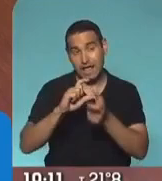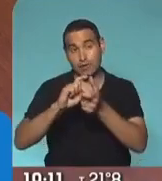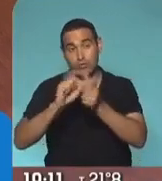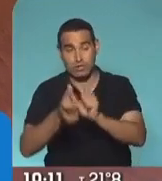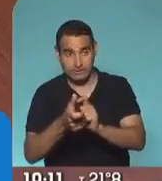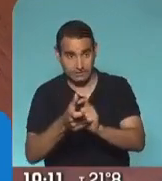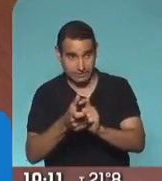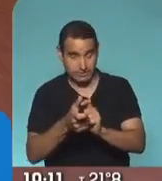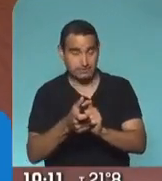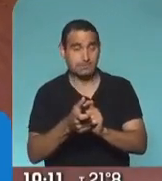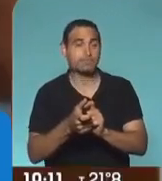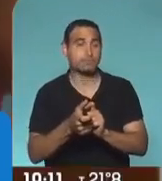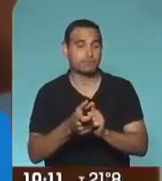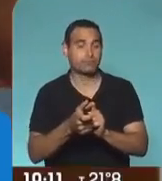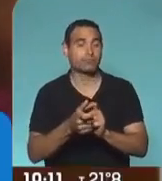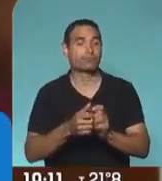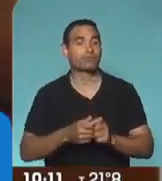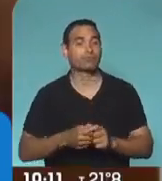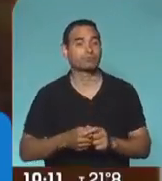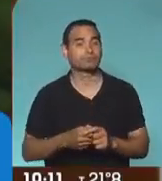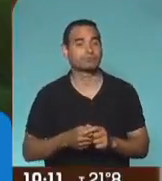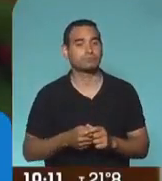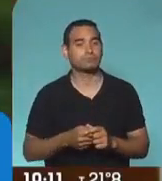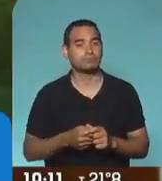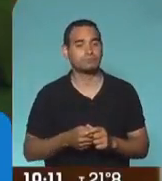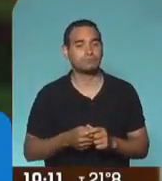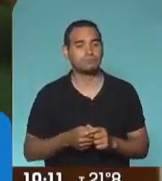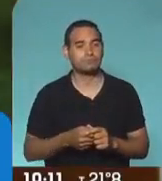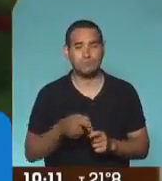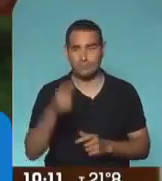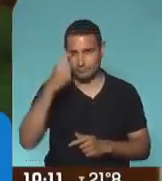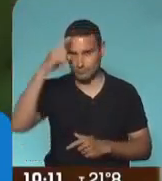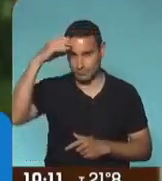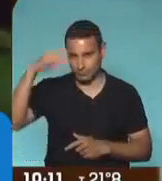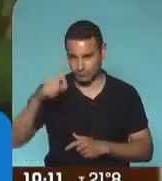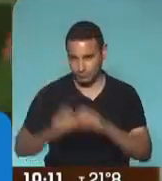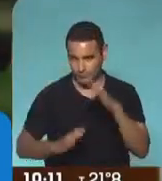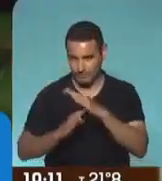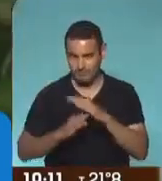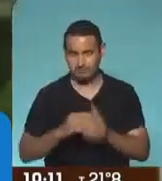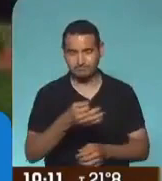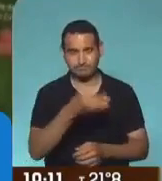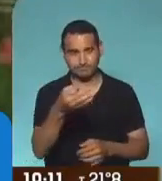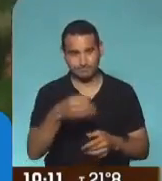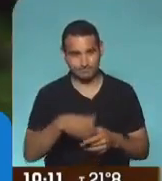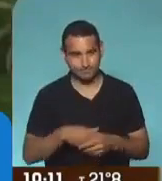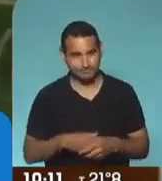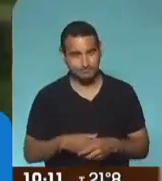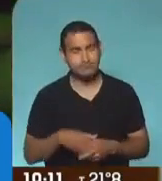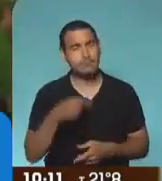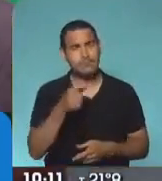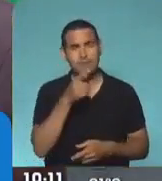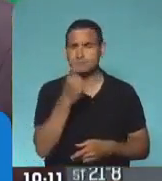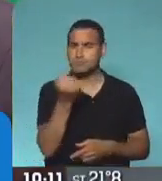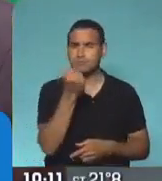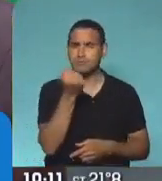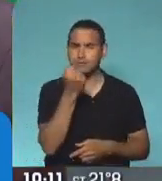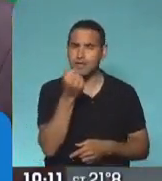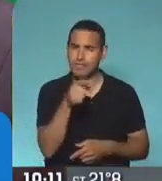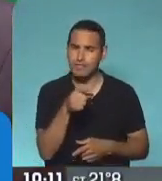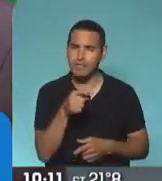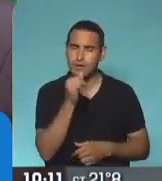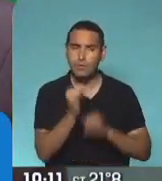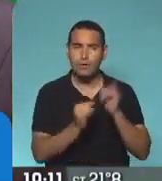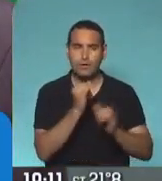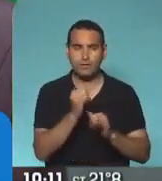FAL, que también habla de esto. Y acá Fallo de la Corte creo, Suprema. claro, creo que hay algún punto importante viendo